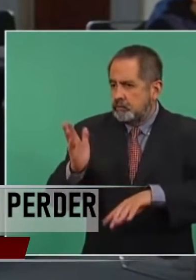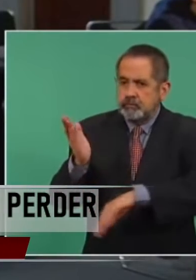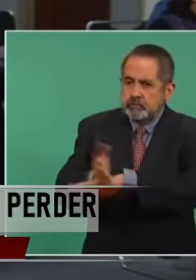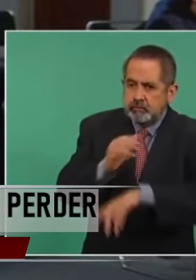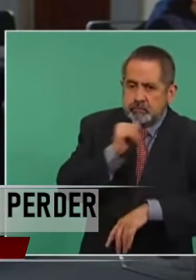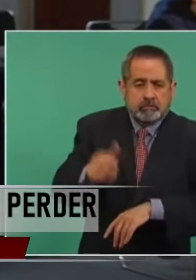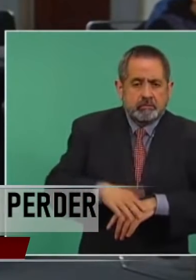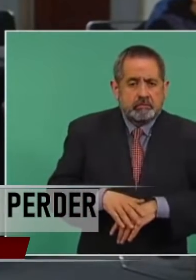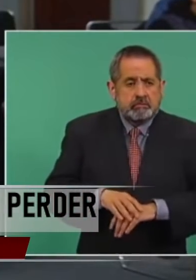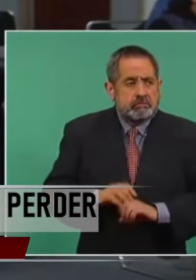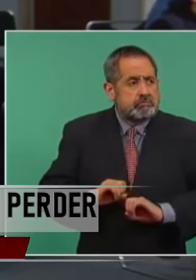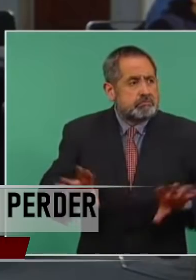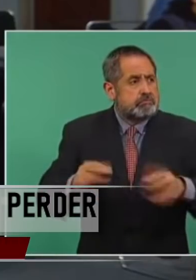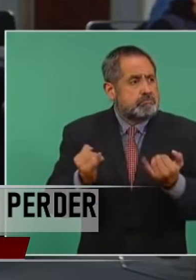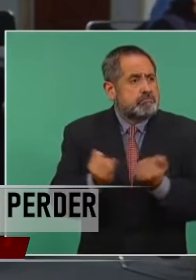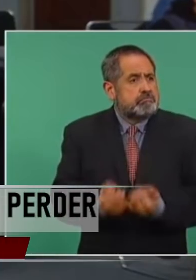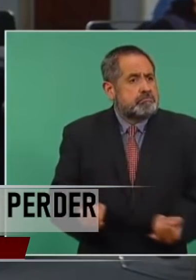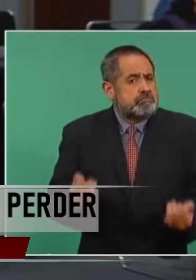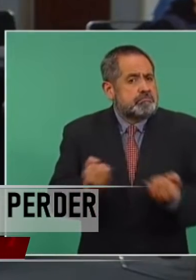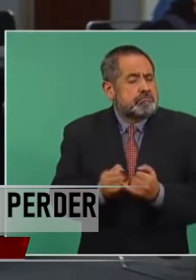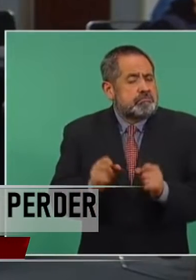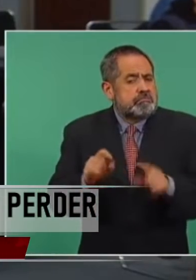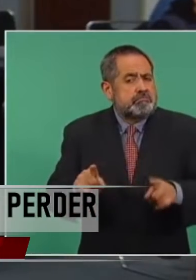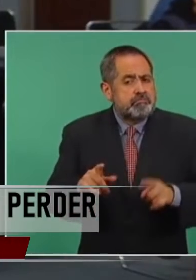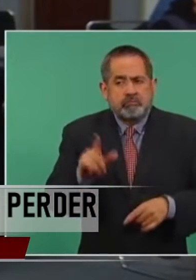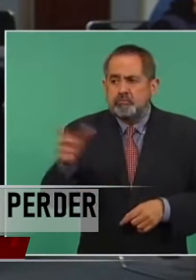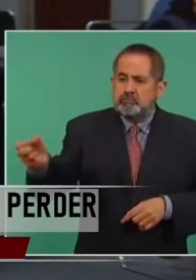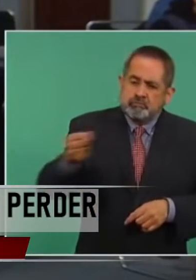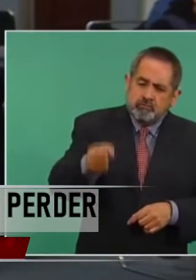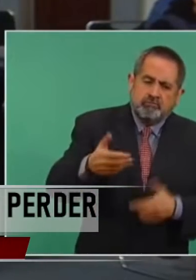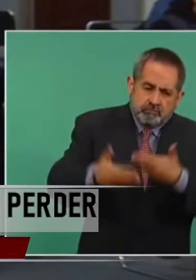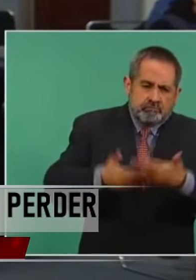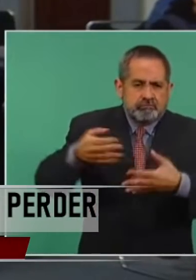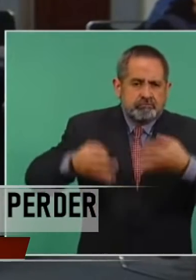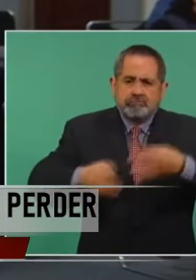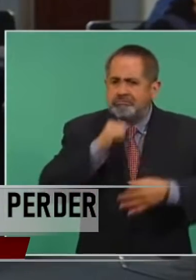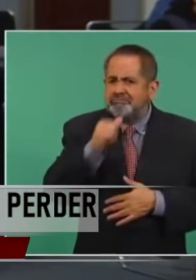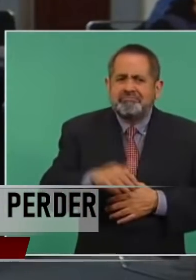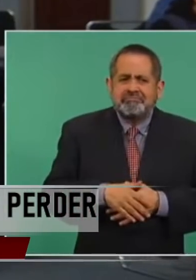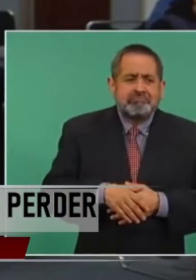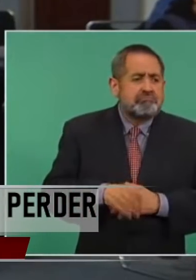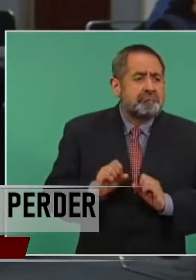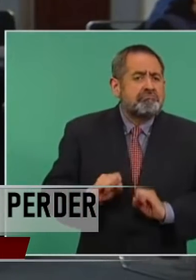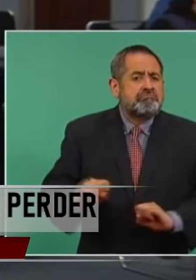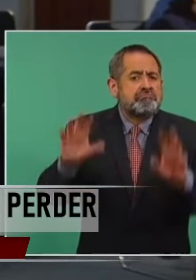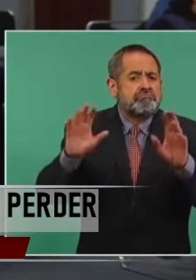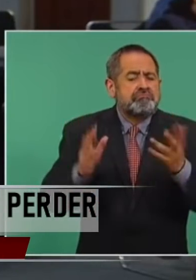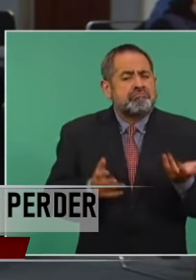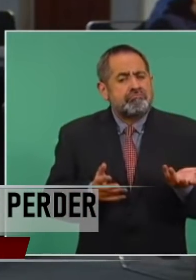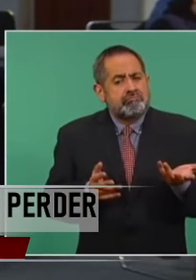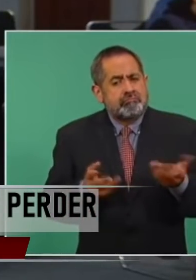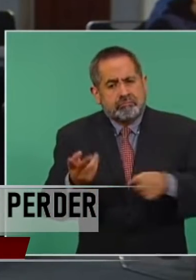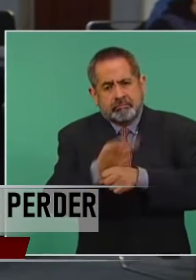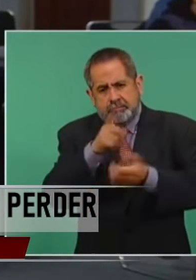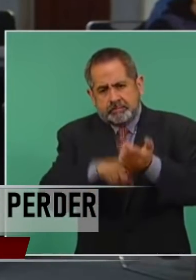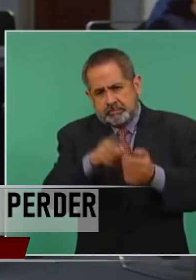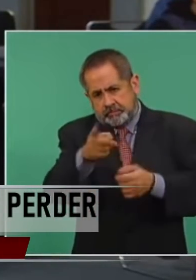tampoco nadie ha sido procesado se está haciendo, se está investigando esto presidente